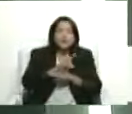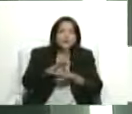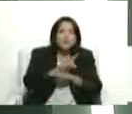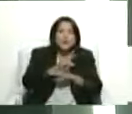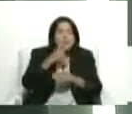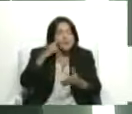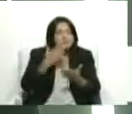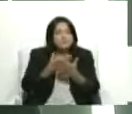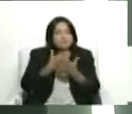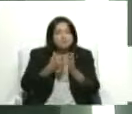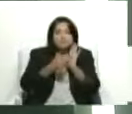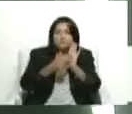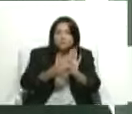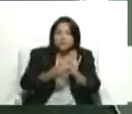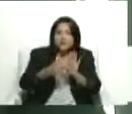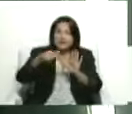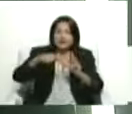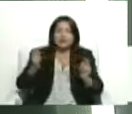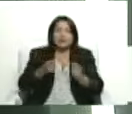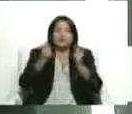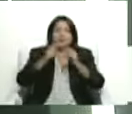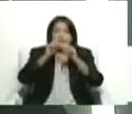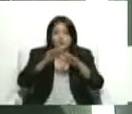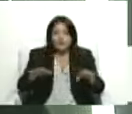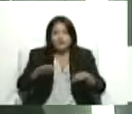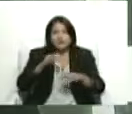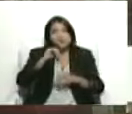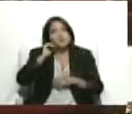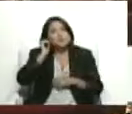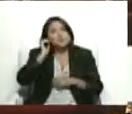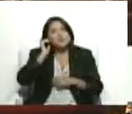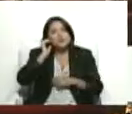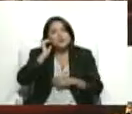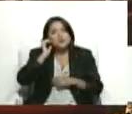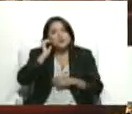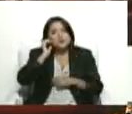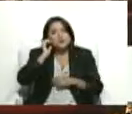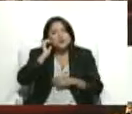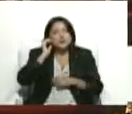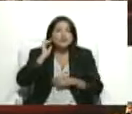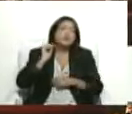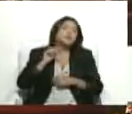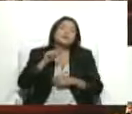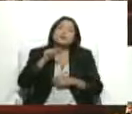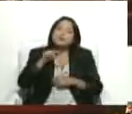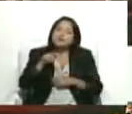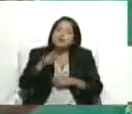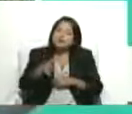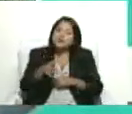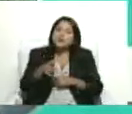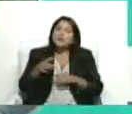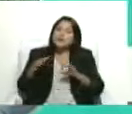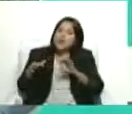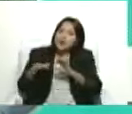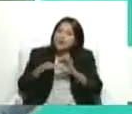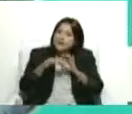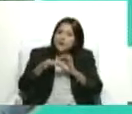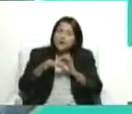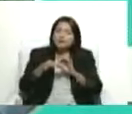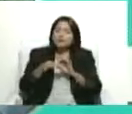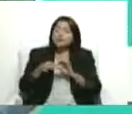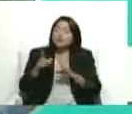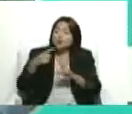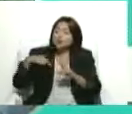unidad en este comando de campaña? Bueno, yo creo que el tema por sí solo convoca a la unidad, ¿no? Nosotros hemos tratado